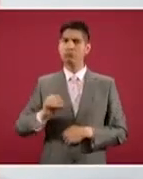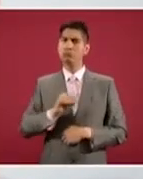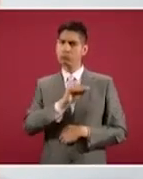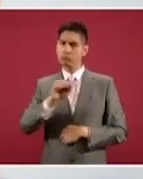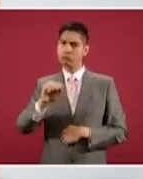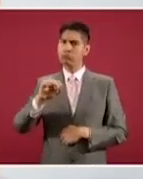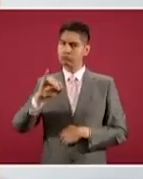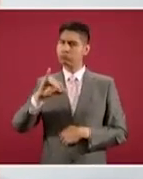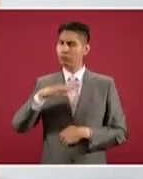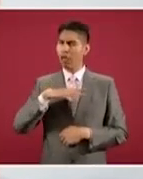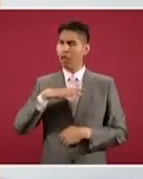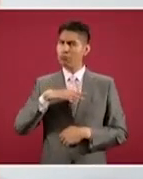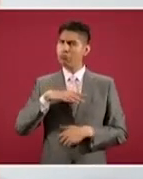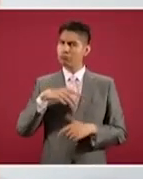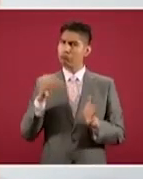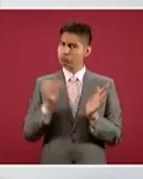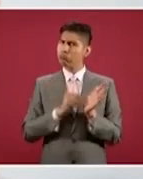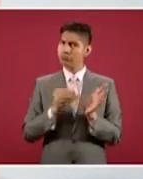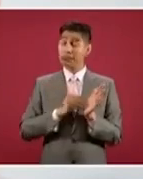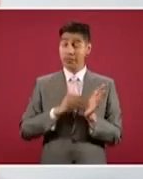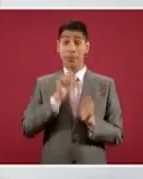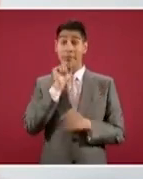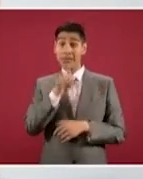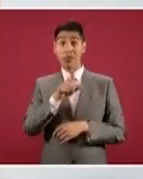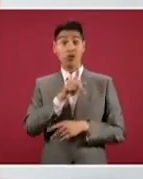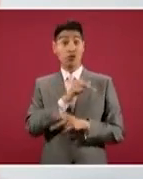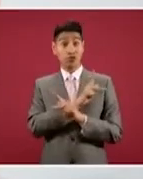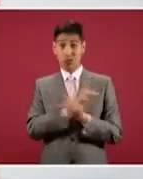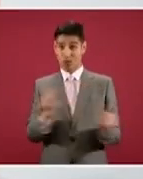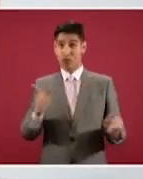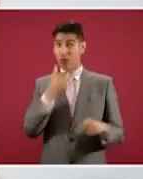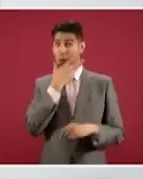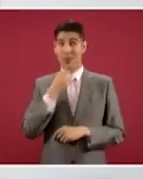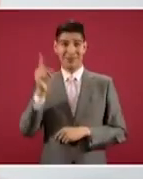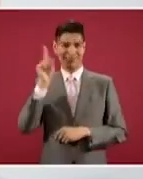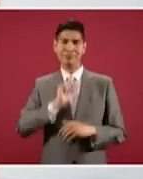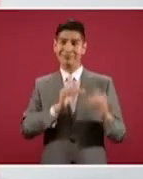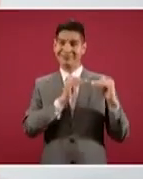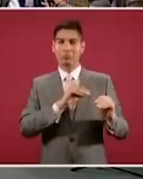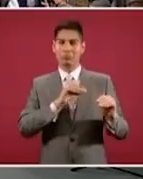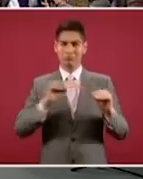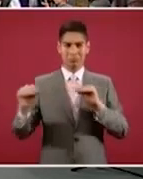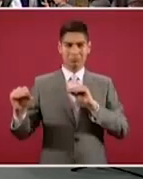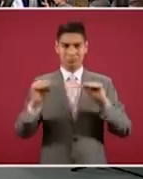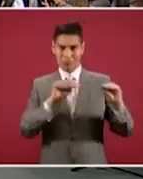que todos tengamos igualdad de oportunidades